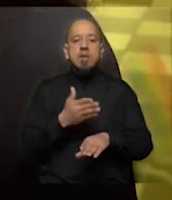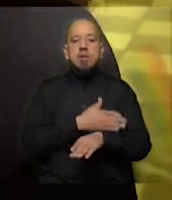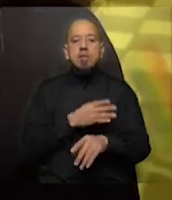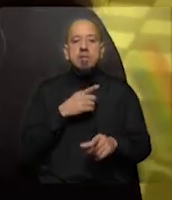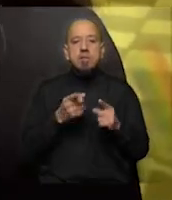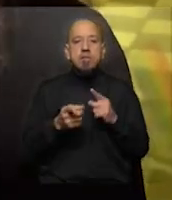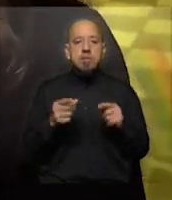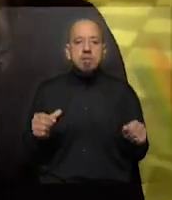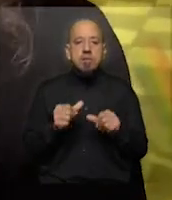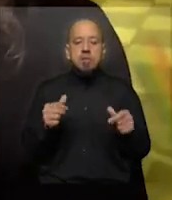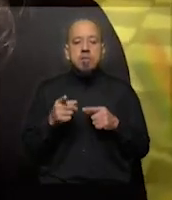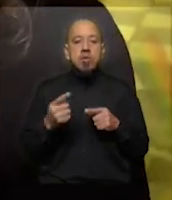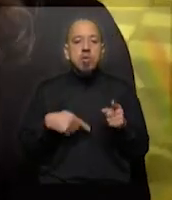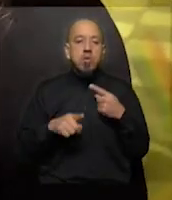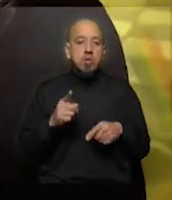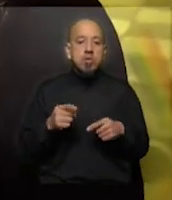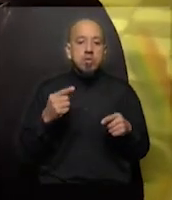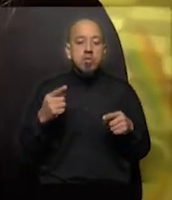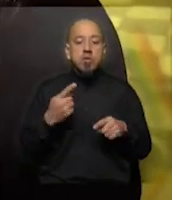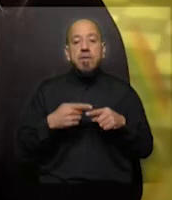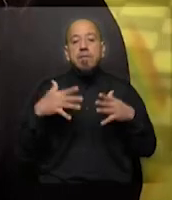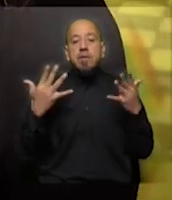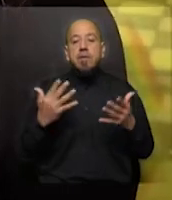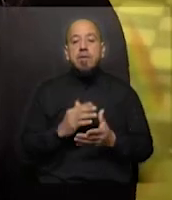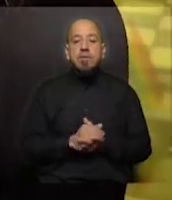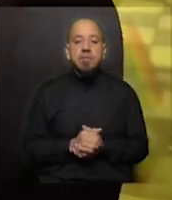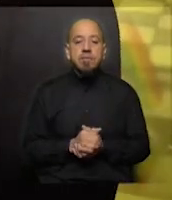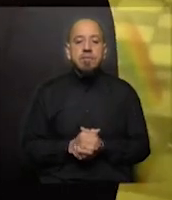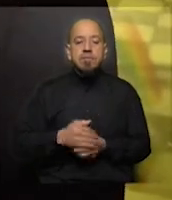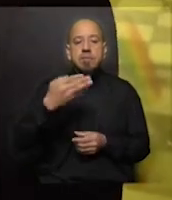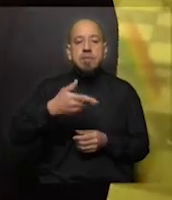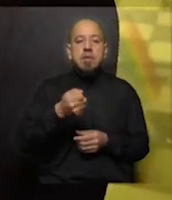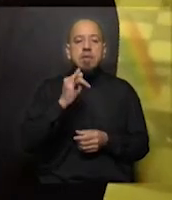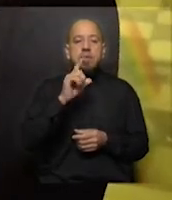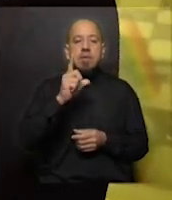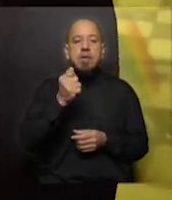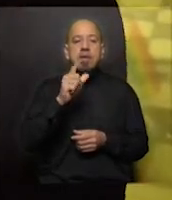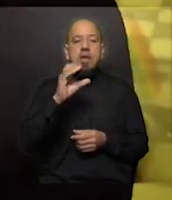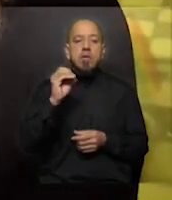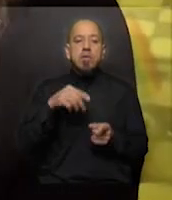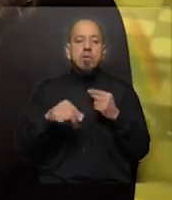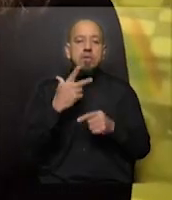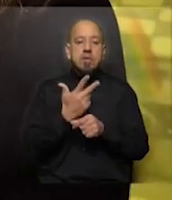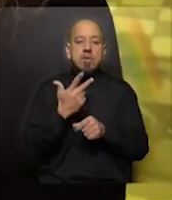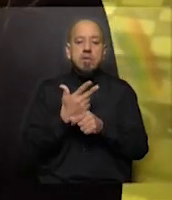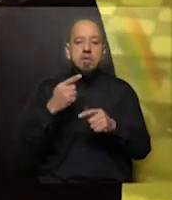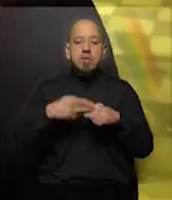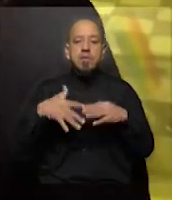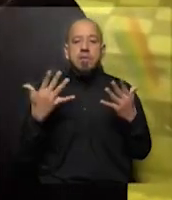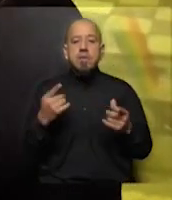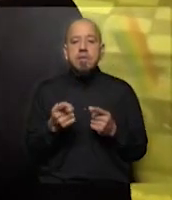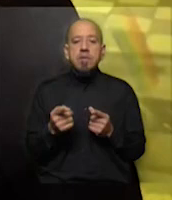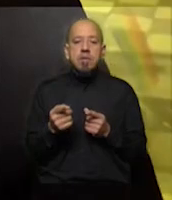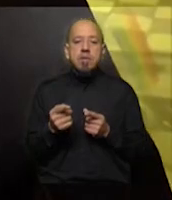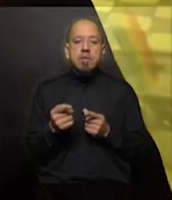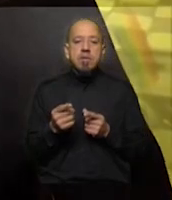van a hacer una gran fiesta, Bailaló. Sí, exactamente. Bailaló es la tercera fiesta que realizamos.